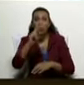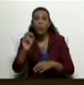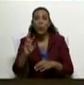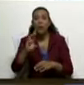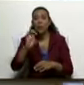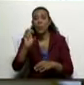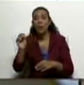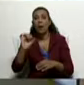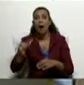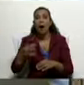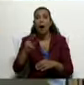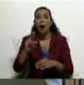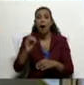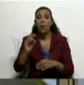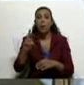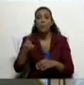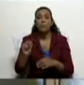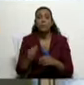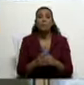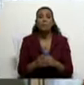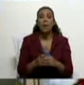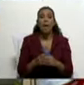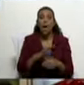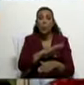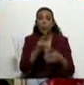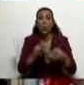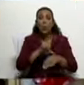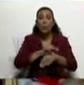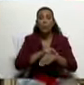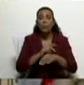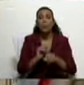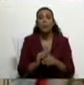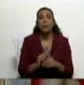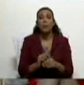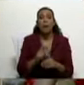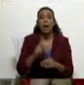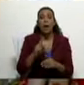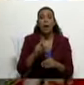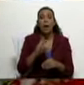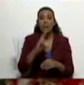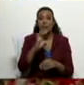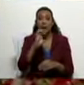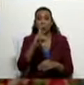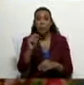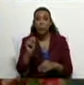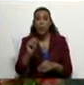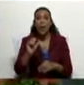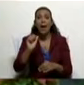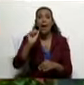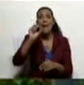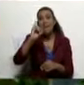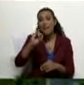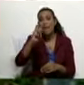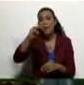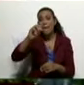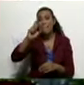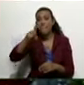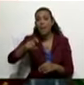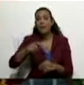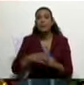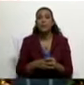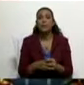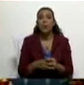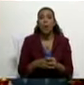Pino. Rector Leonel Párica. Rector Imac Zac.